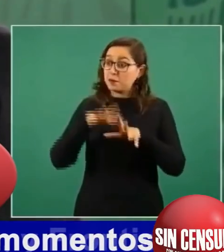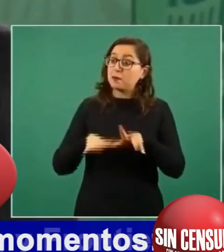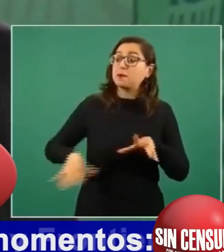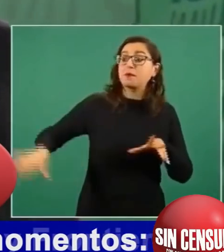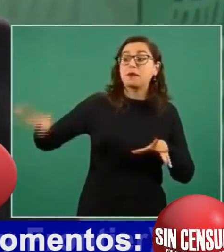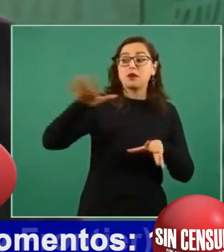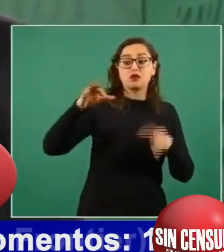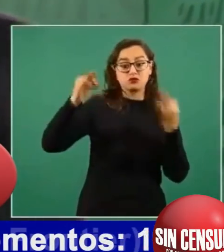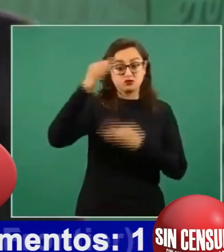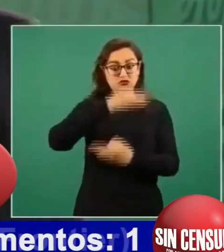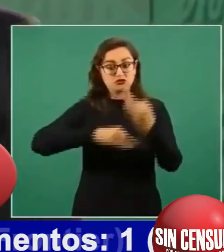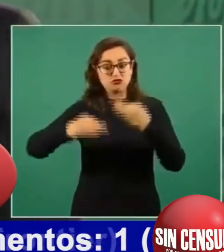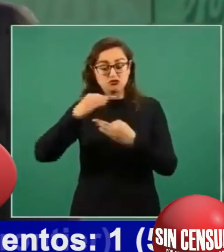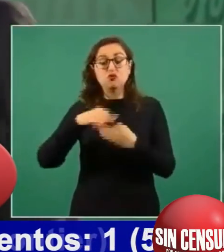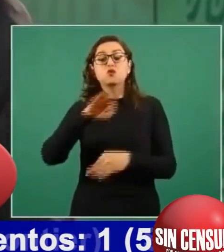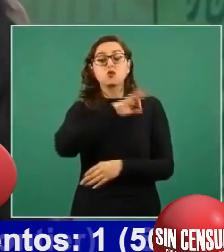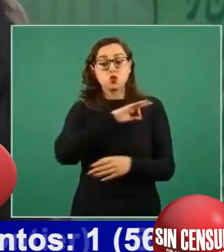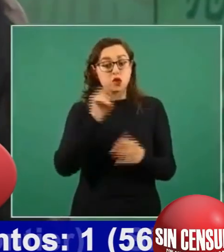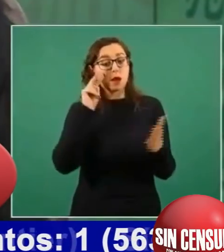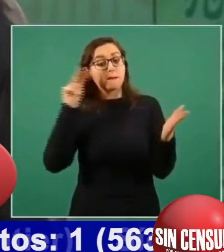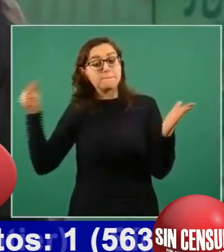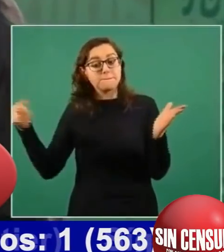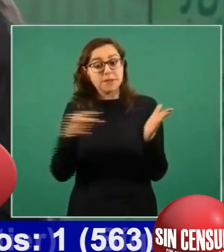lo analizaran.